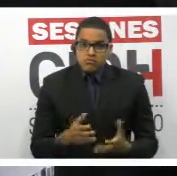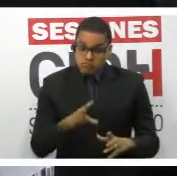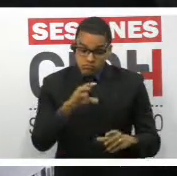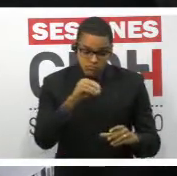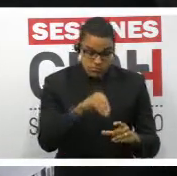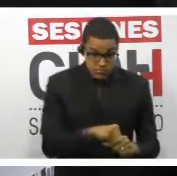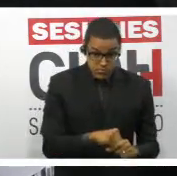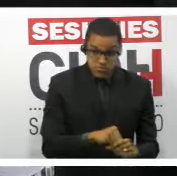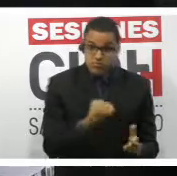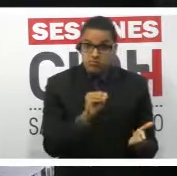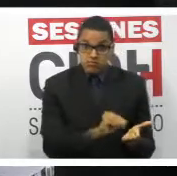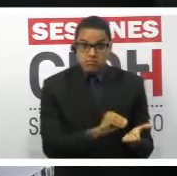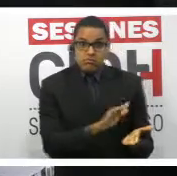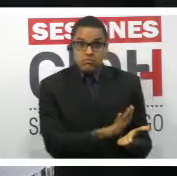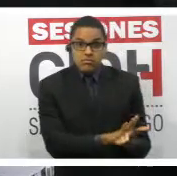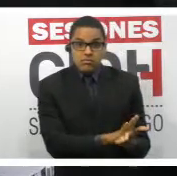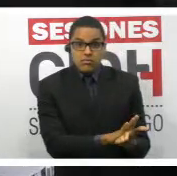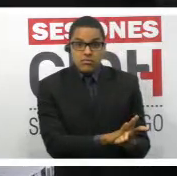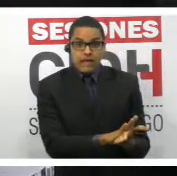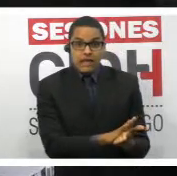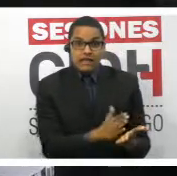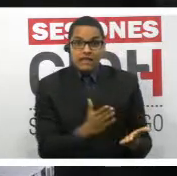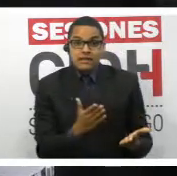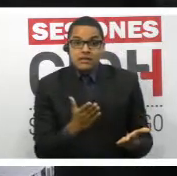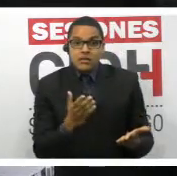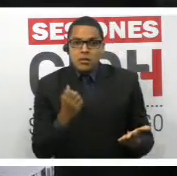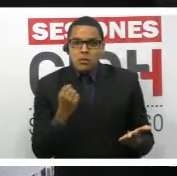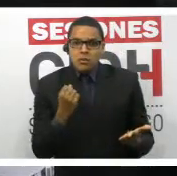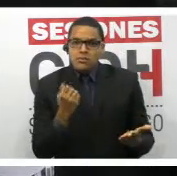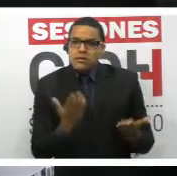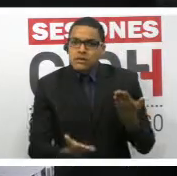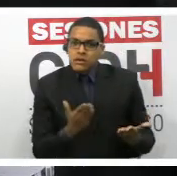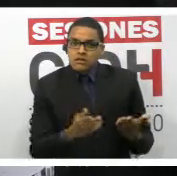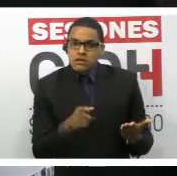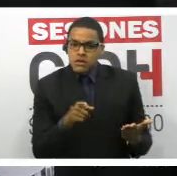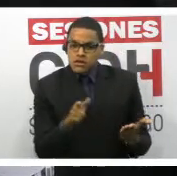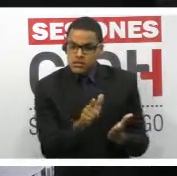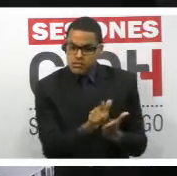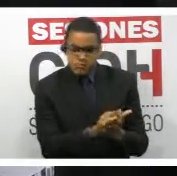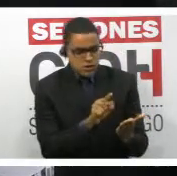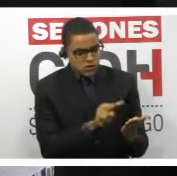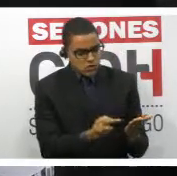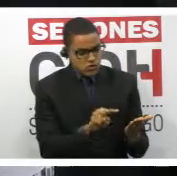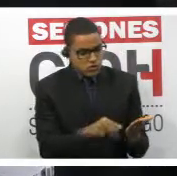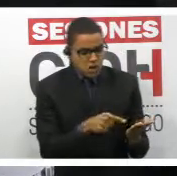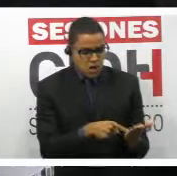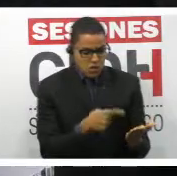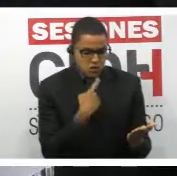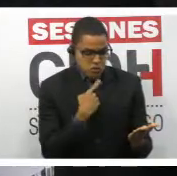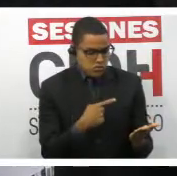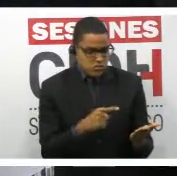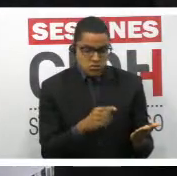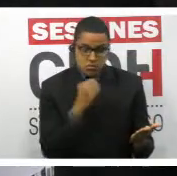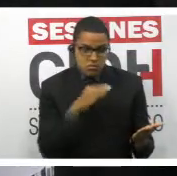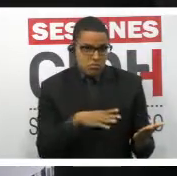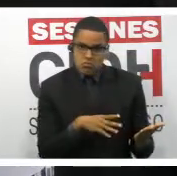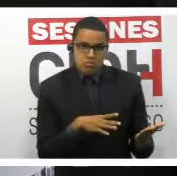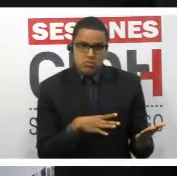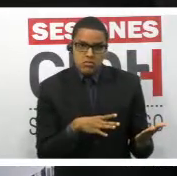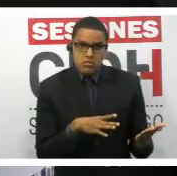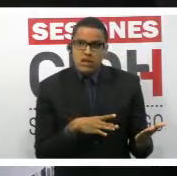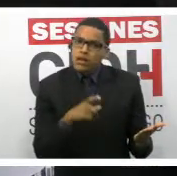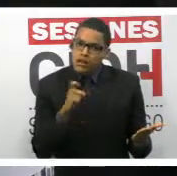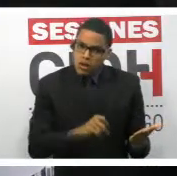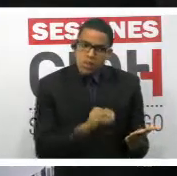está ausente cuando se habla de discapacidad es que en el plan estratégico se incluye una perspectiva de género y que también se aborden los temas de derechos